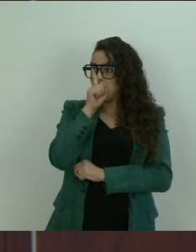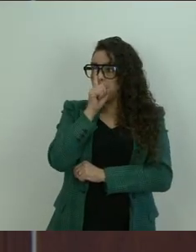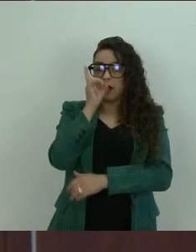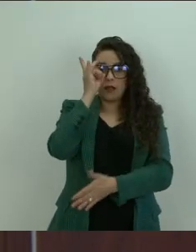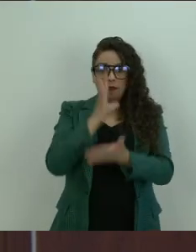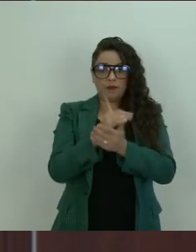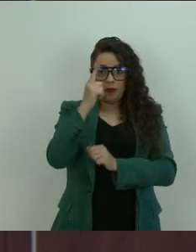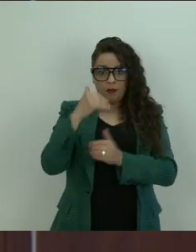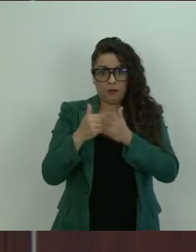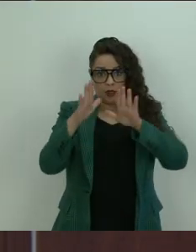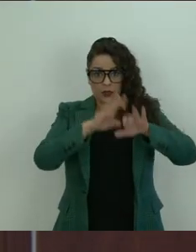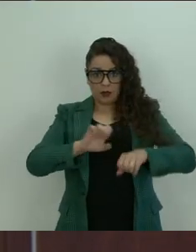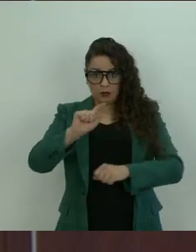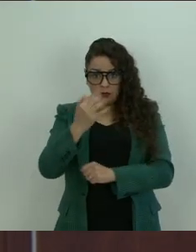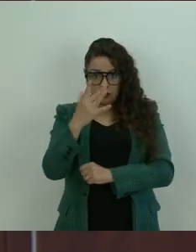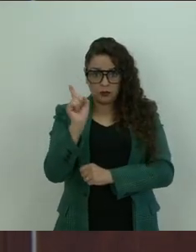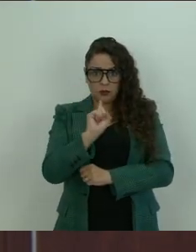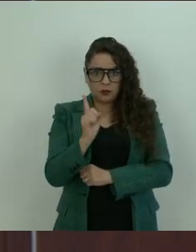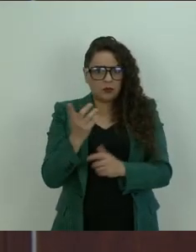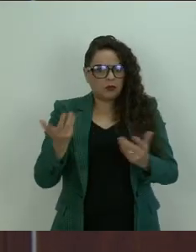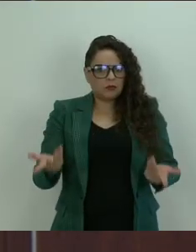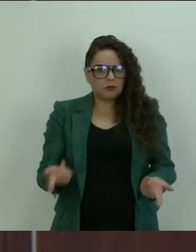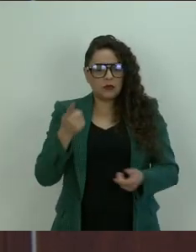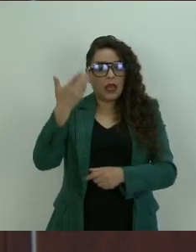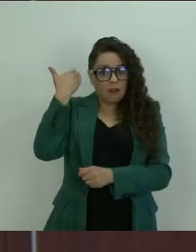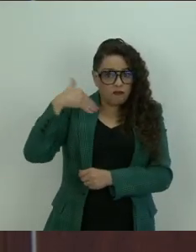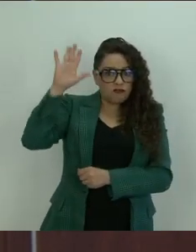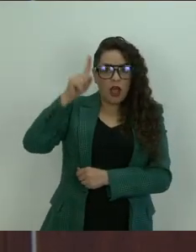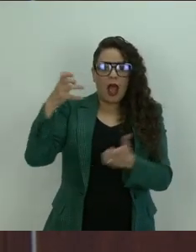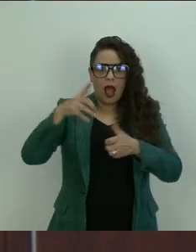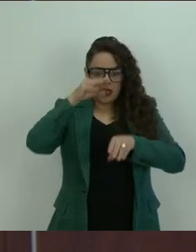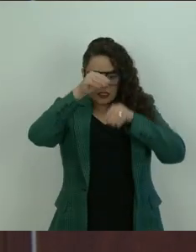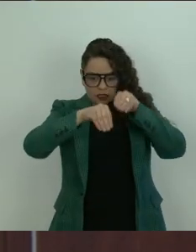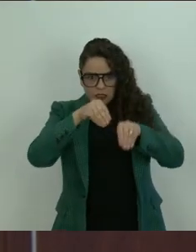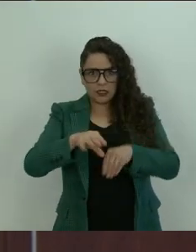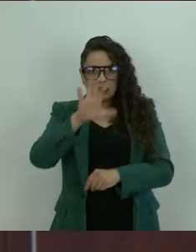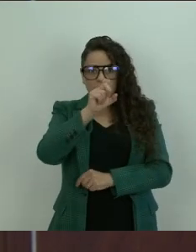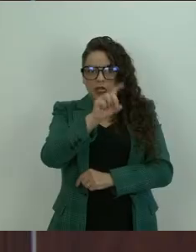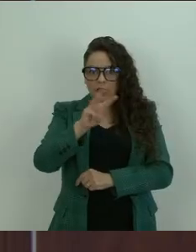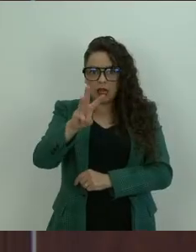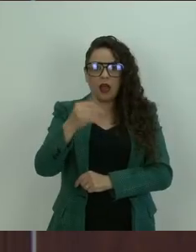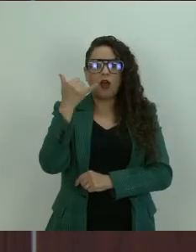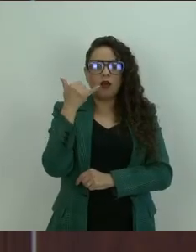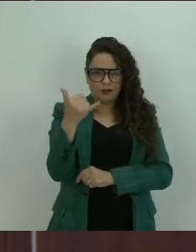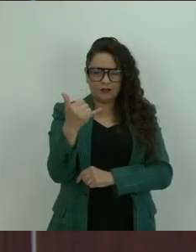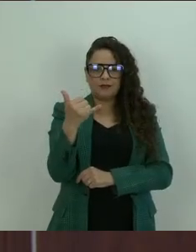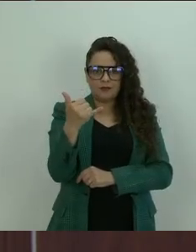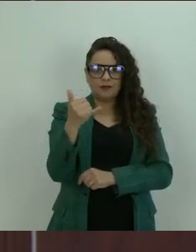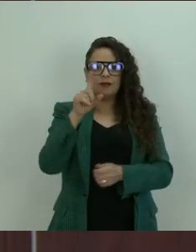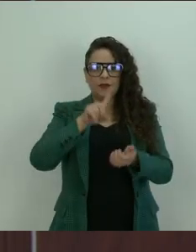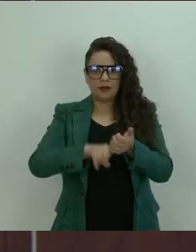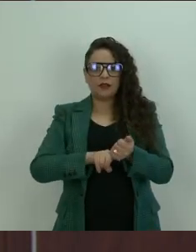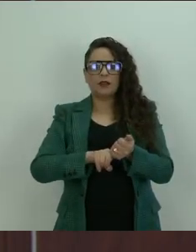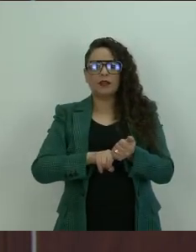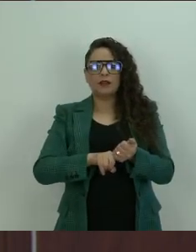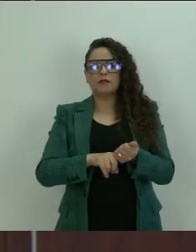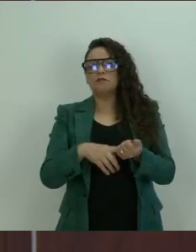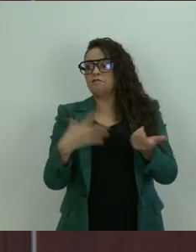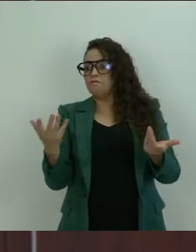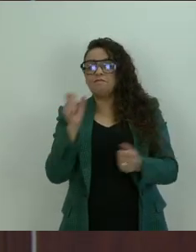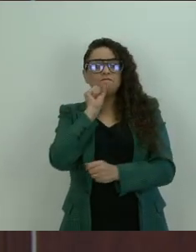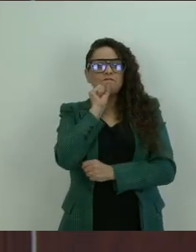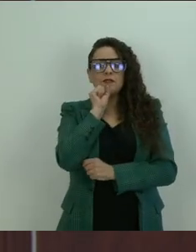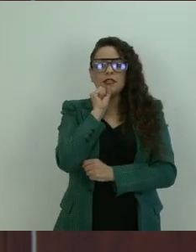75, fue redactora de la Convención CEDAW, fue integrante de la Convención CEDAW y